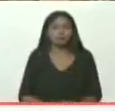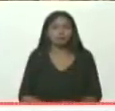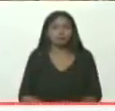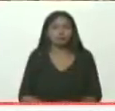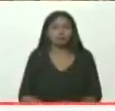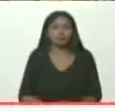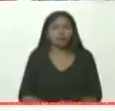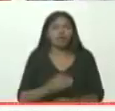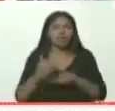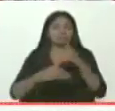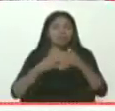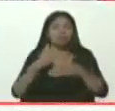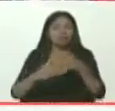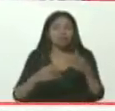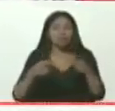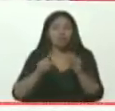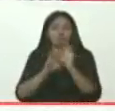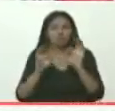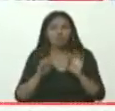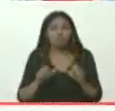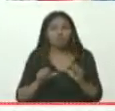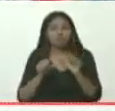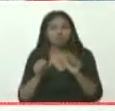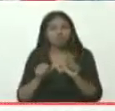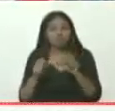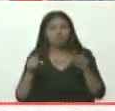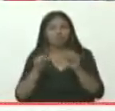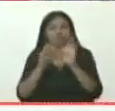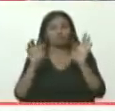Y cada día que pase vamos a seguir avanzando.